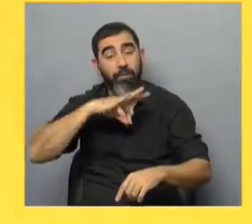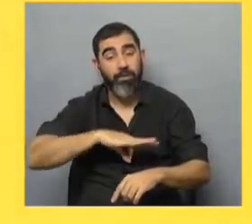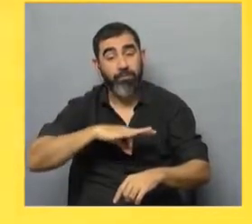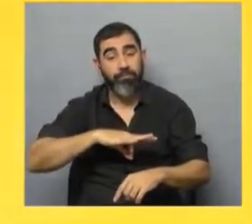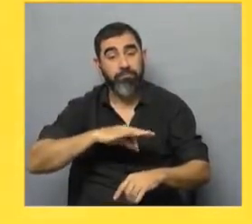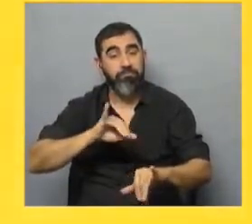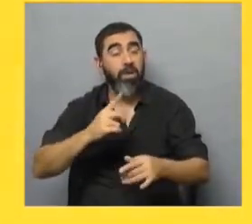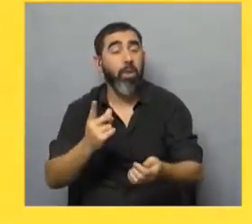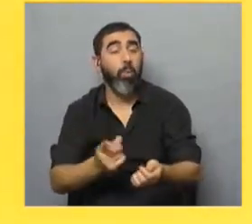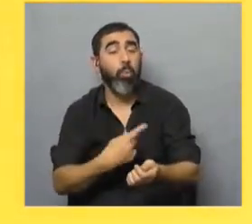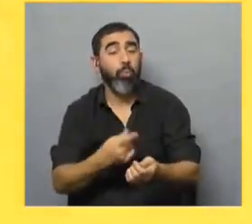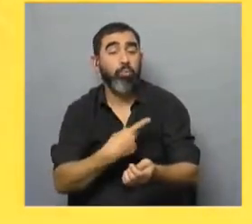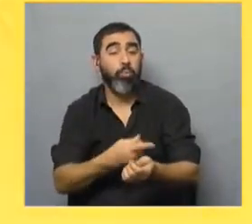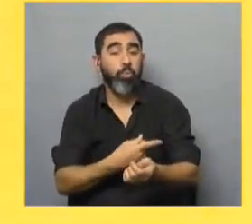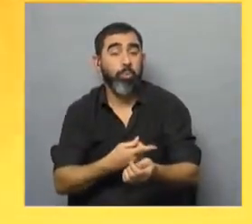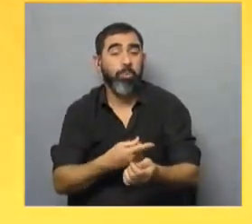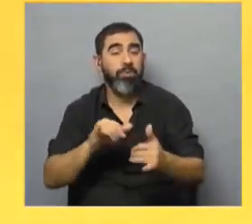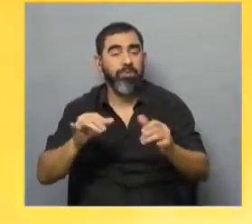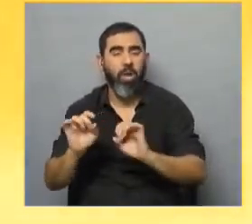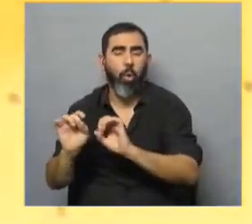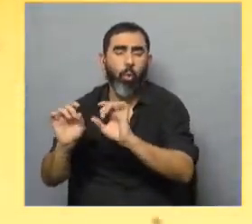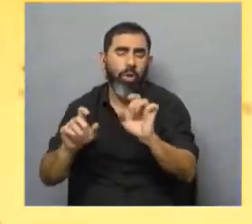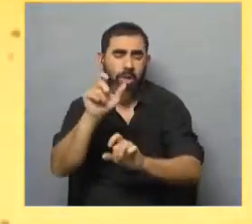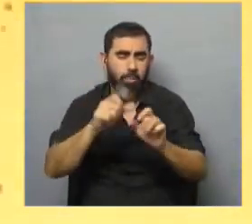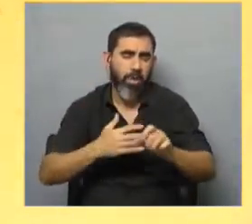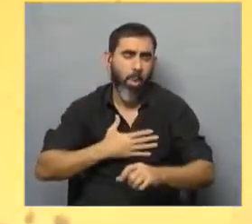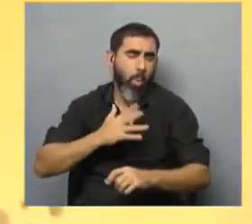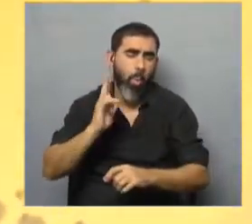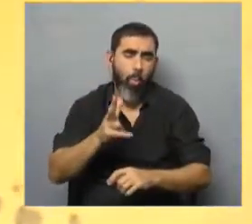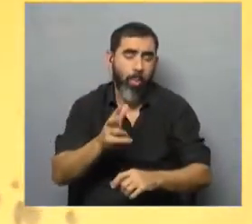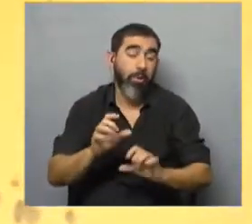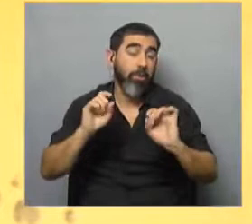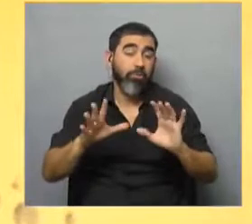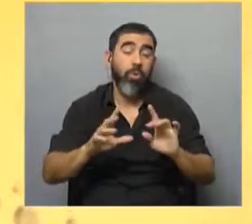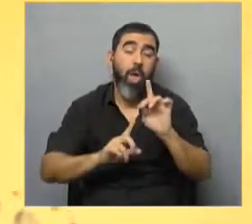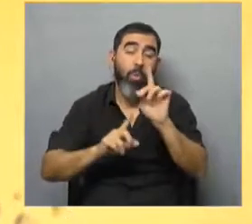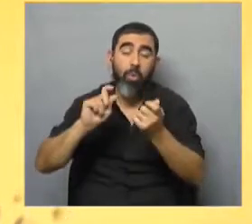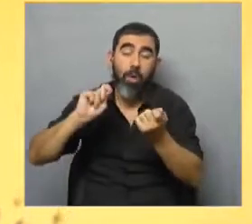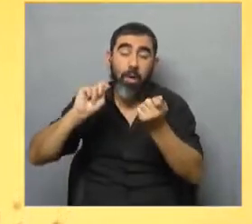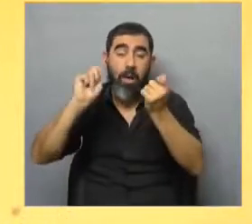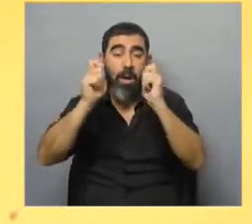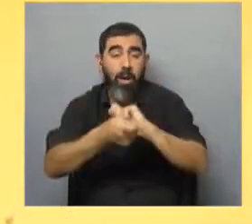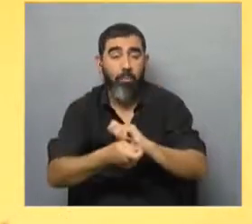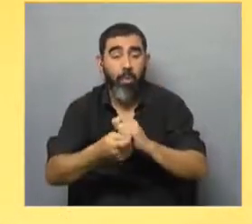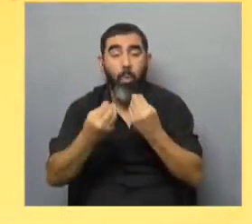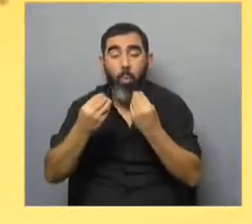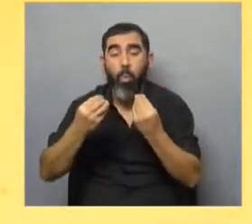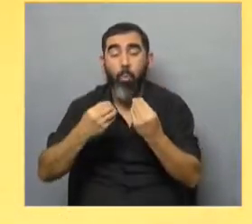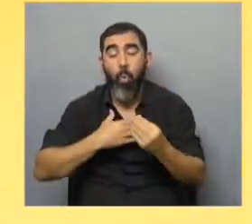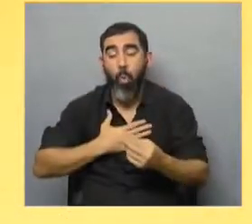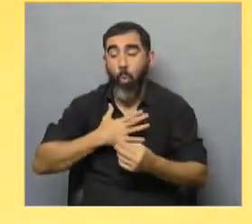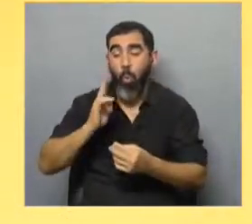nos acostumbraríamos y que ya infectaba a la población humana, simplemente que, bueno, haciendo algunos cambios, y también está relacionado cómo se comporta la